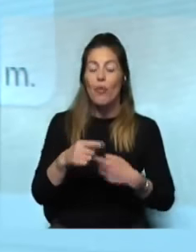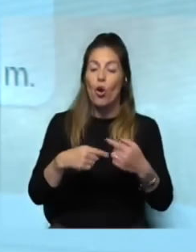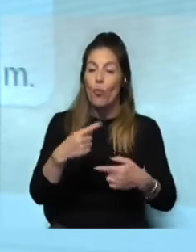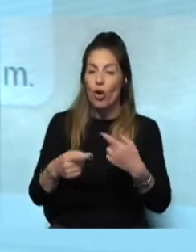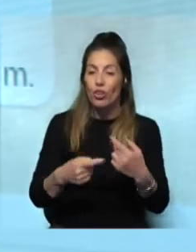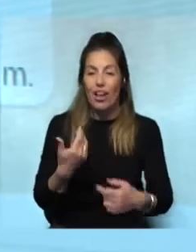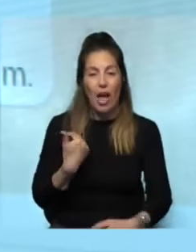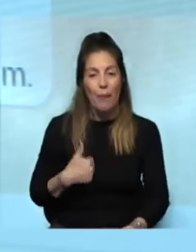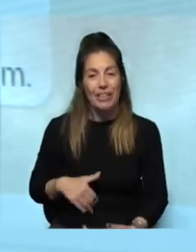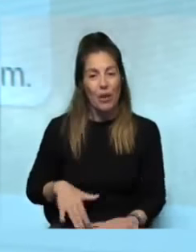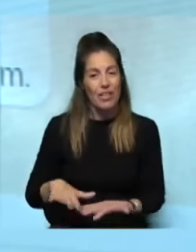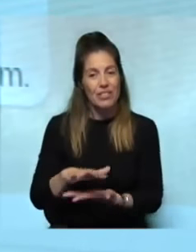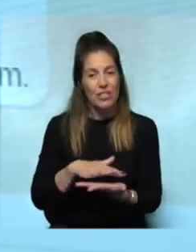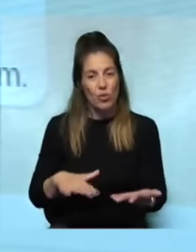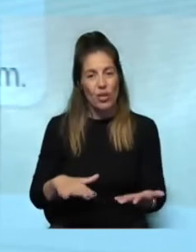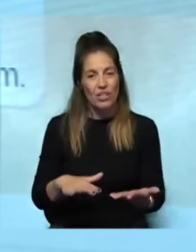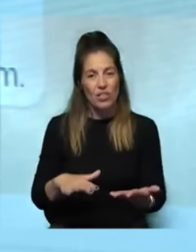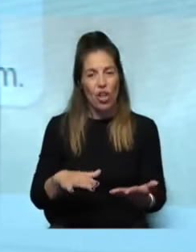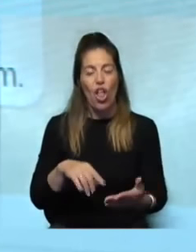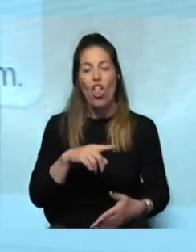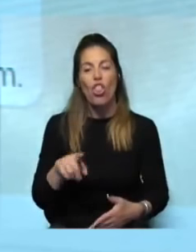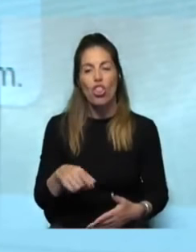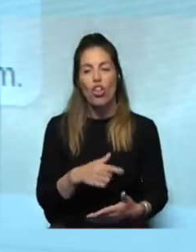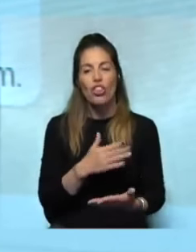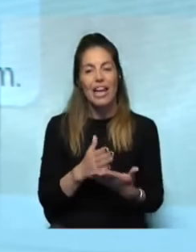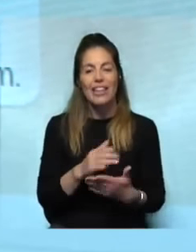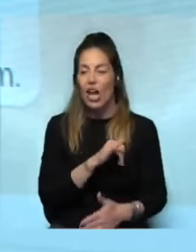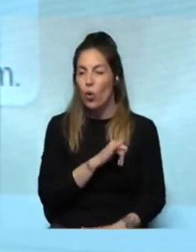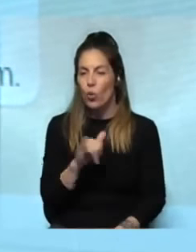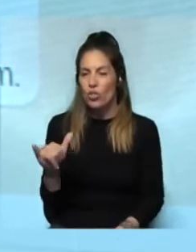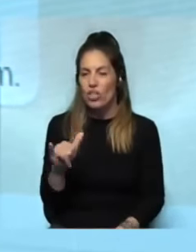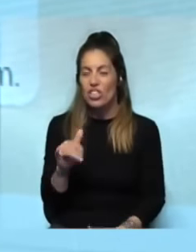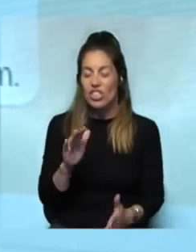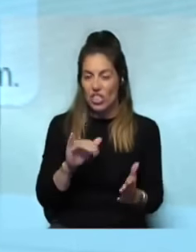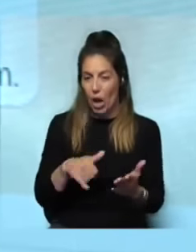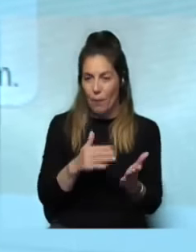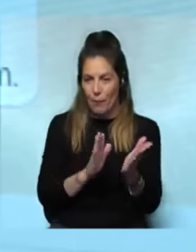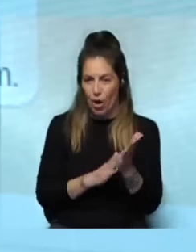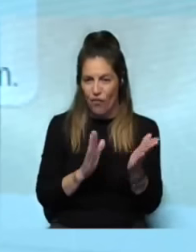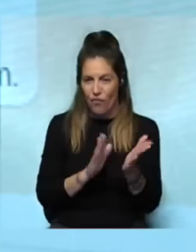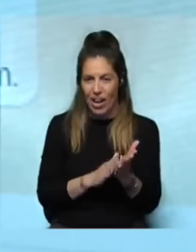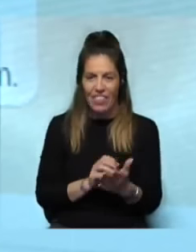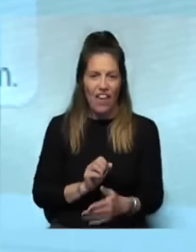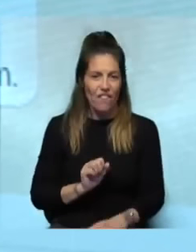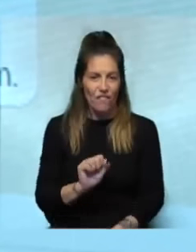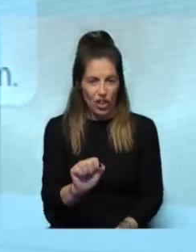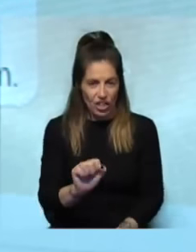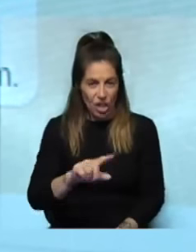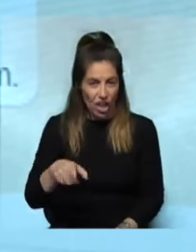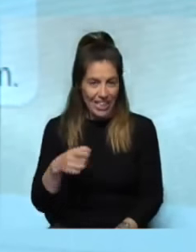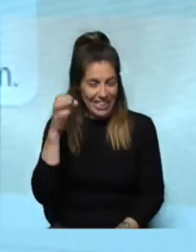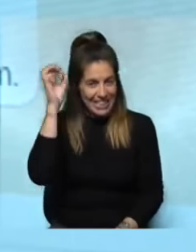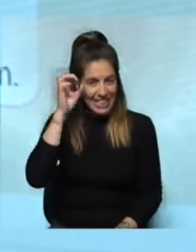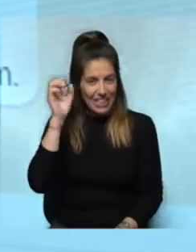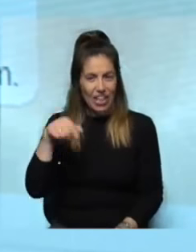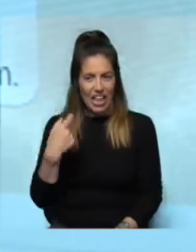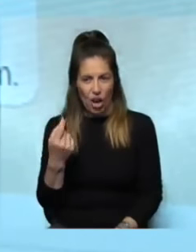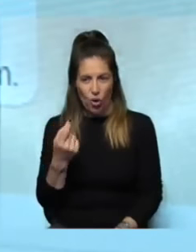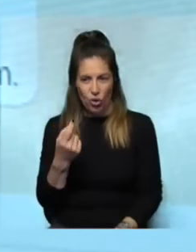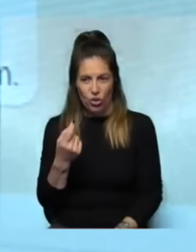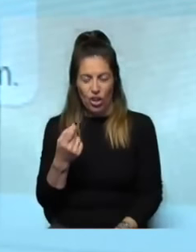lamentable suceso que vivimos por estas horas, donde hasta acusaciones ya probadas de violación por parte del ex senador y la otra basura